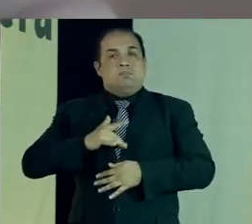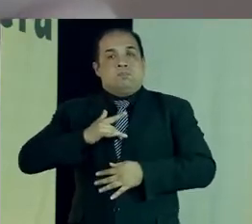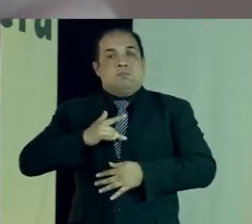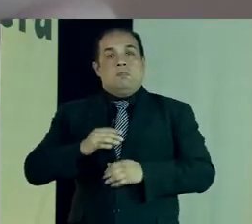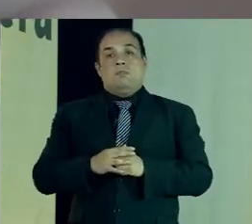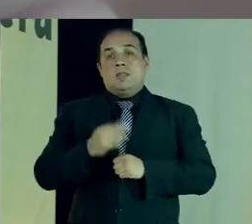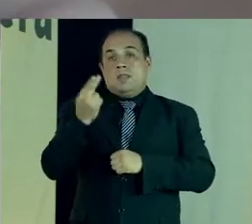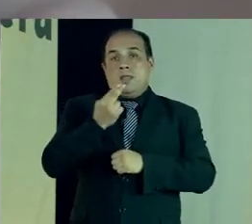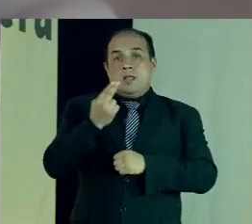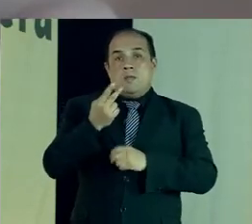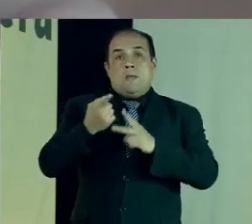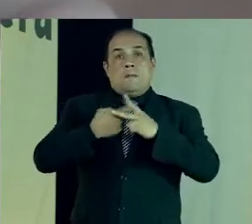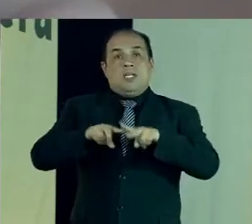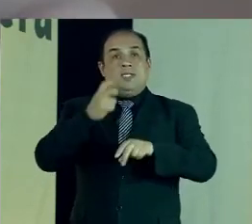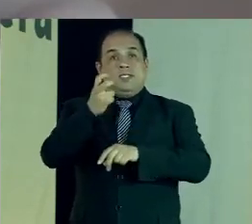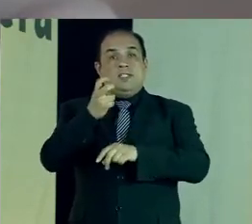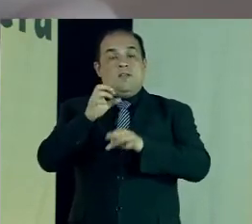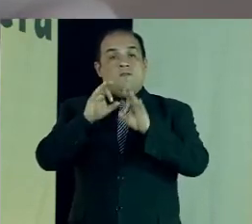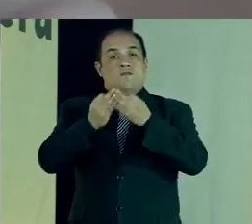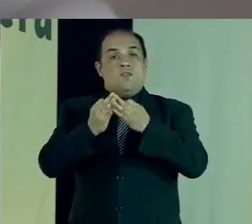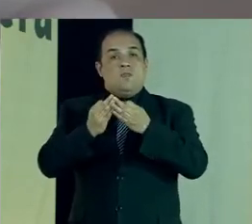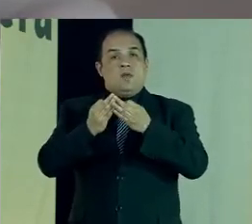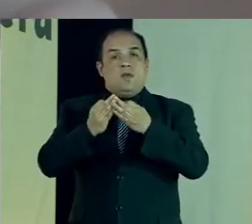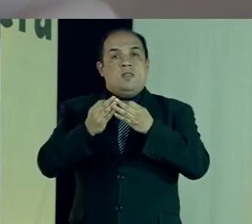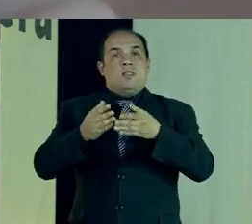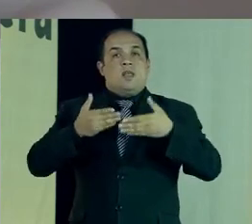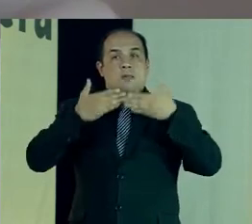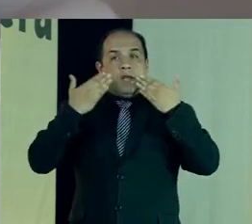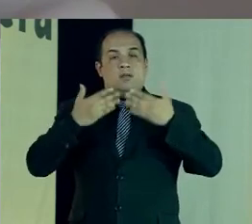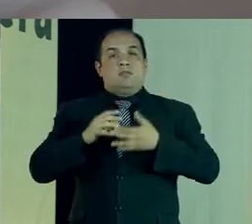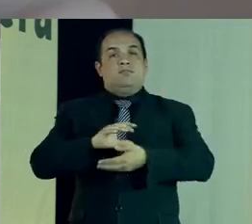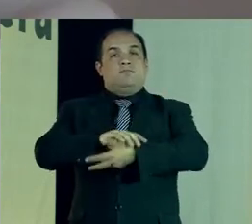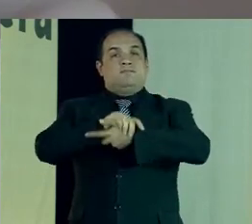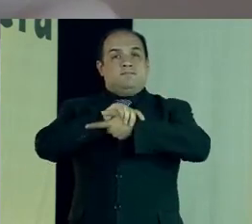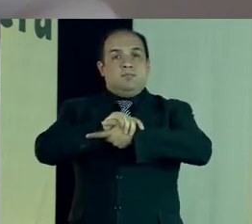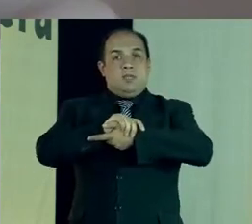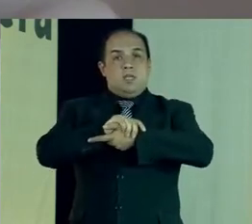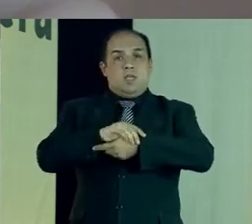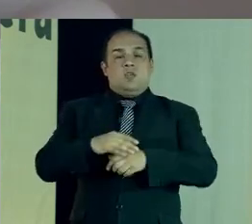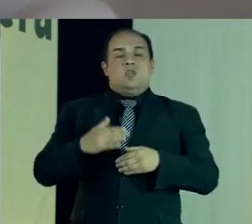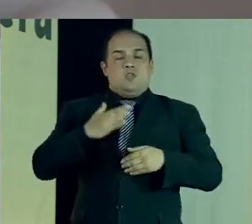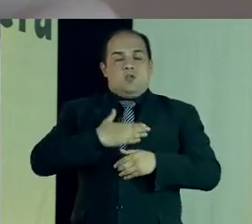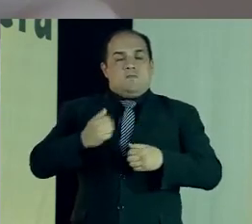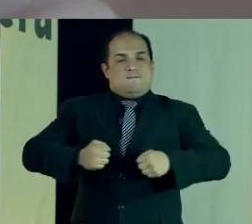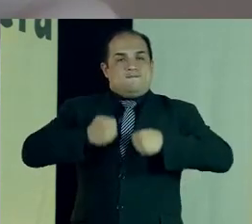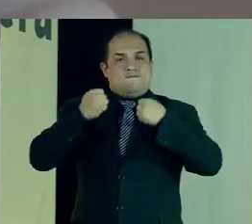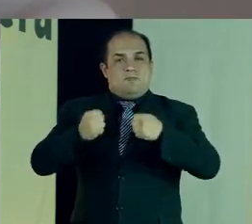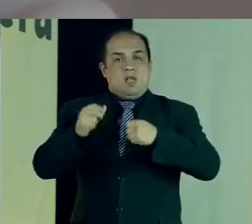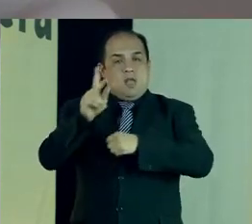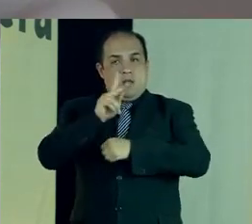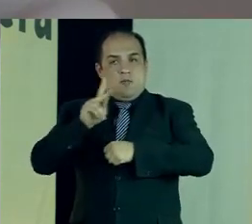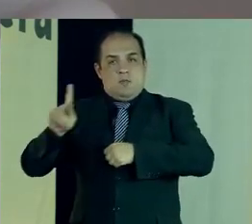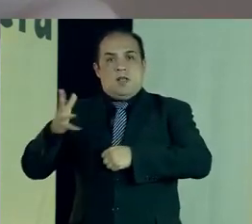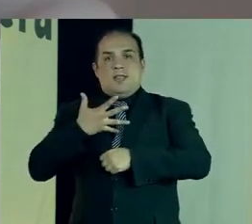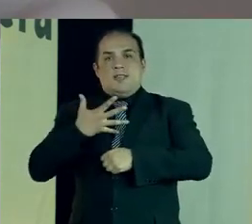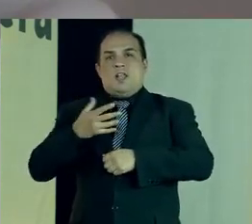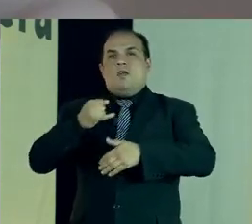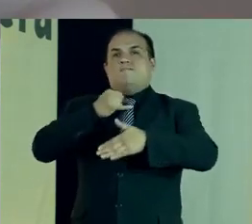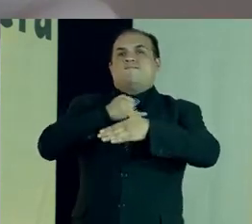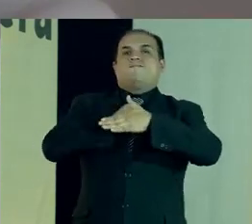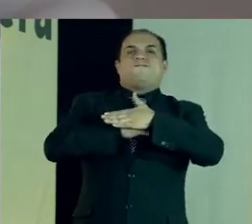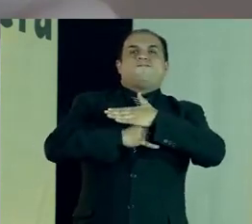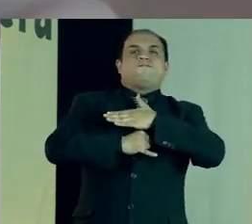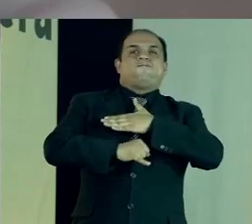partir de esa esencia de generosidad que estoy convencido el pueblo de mexico tiene el twitter